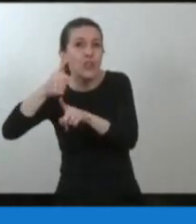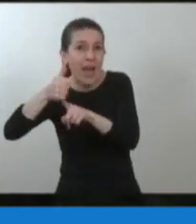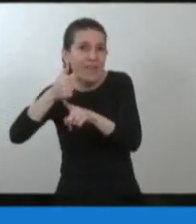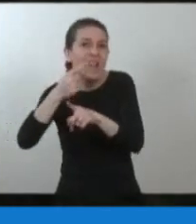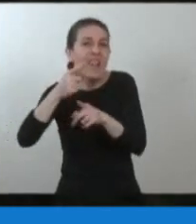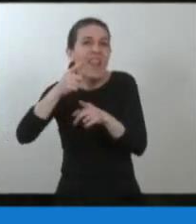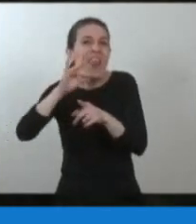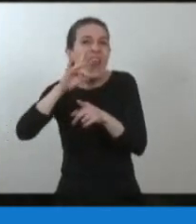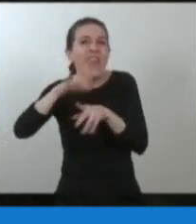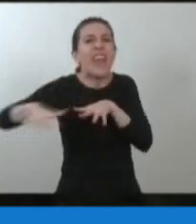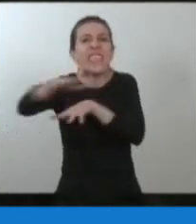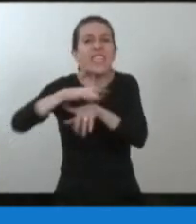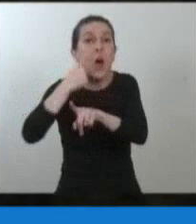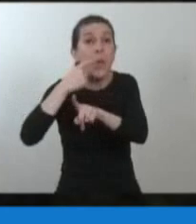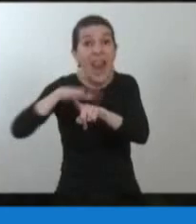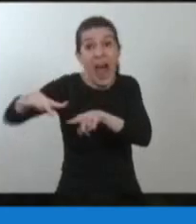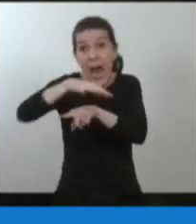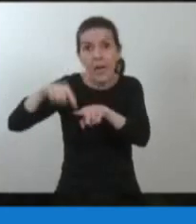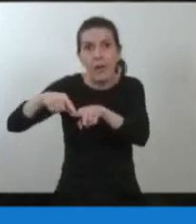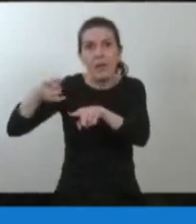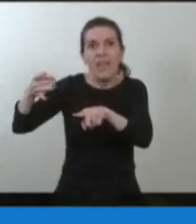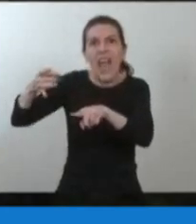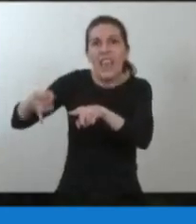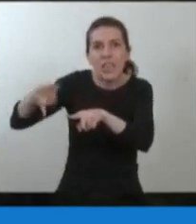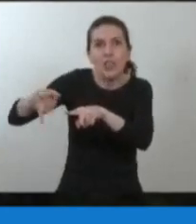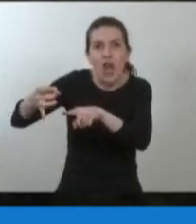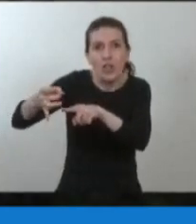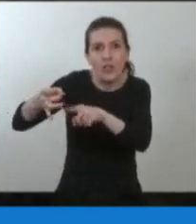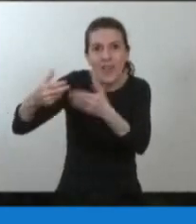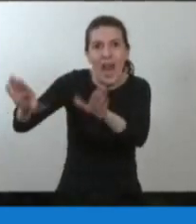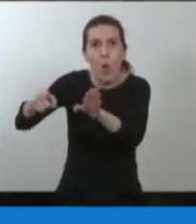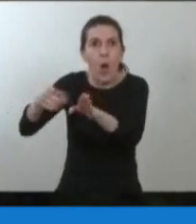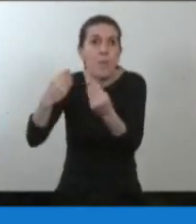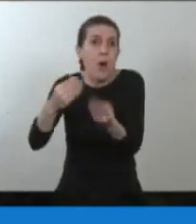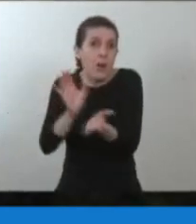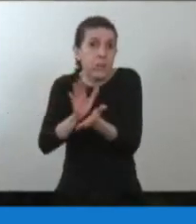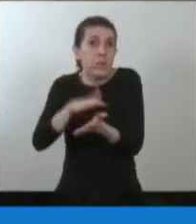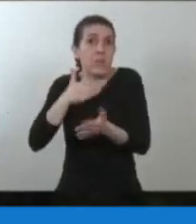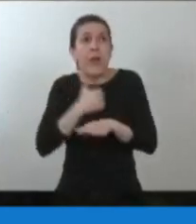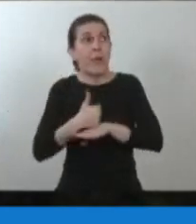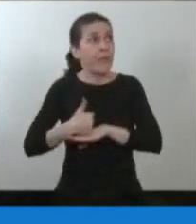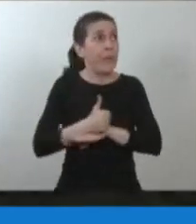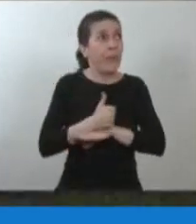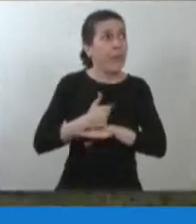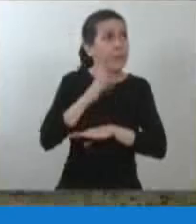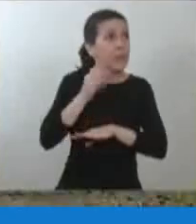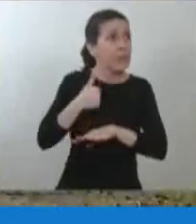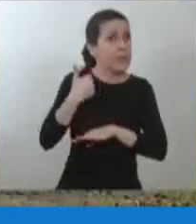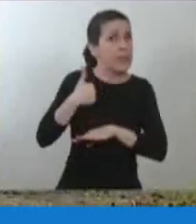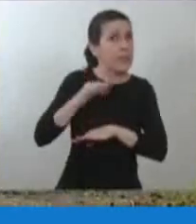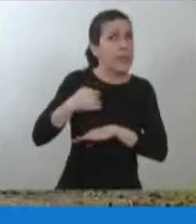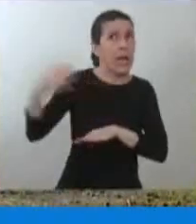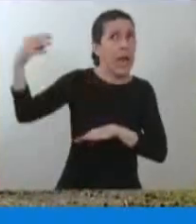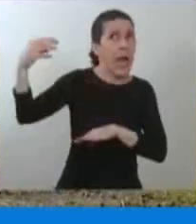pilar es la posibilidad que tenemos de que el delincuente sepa que lo estamos mirando y que nada es